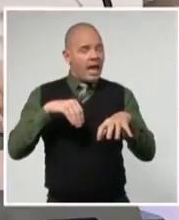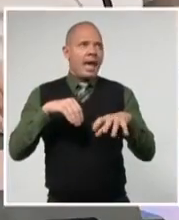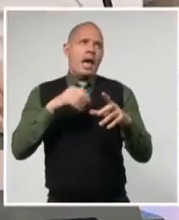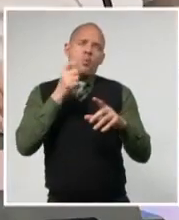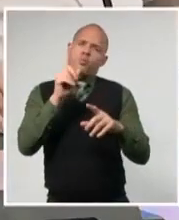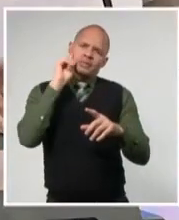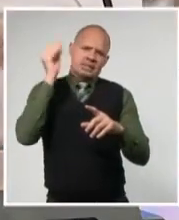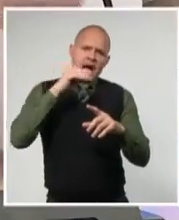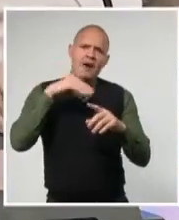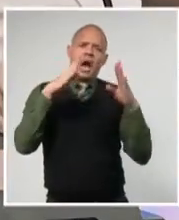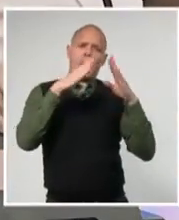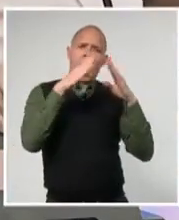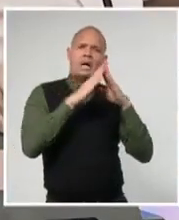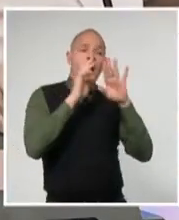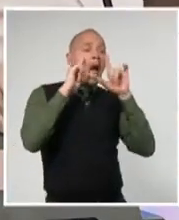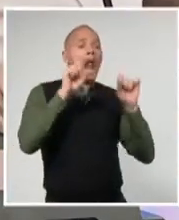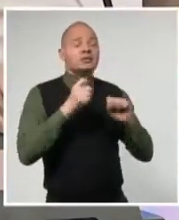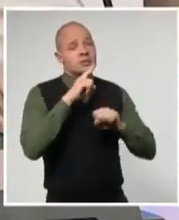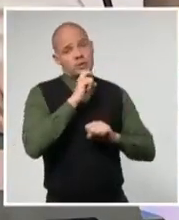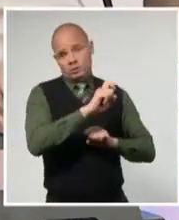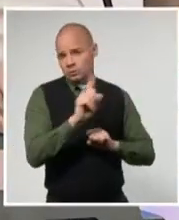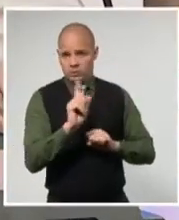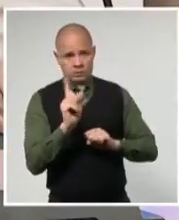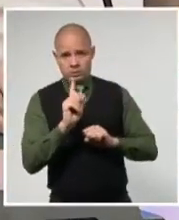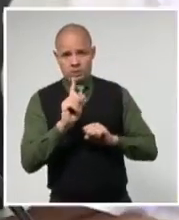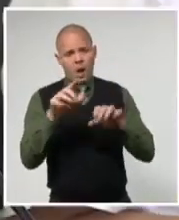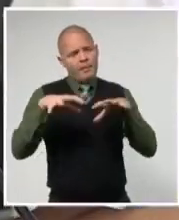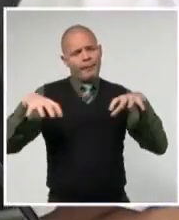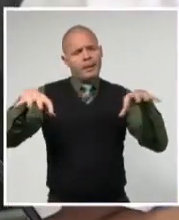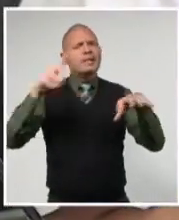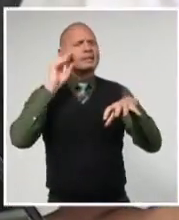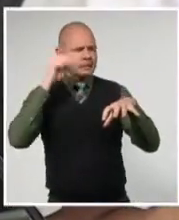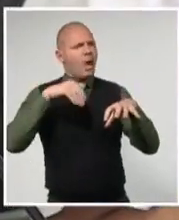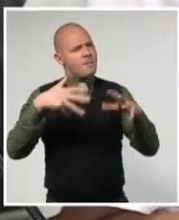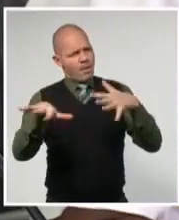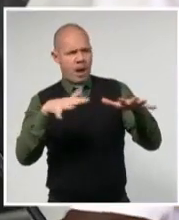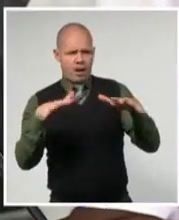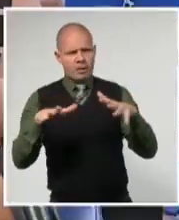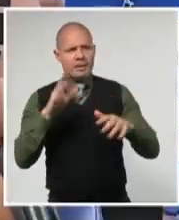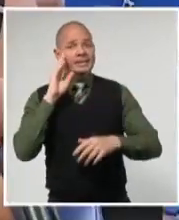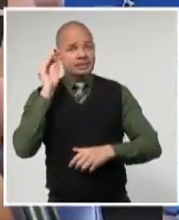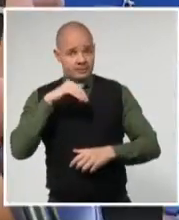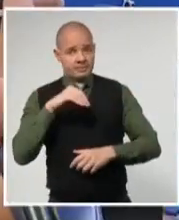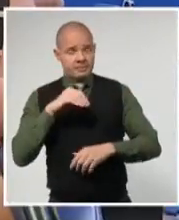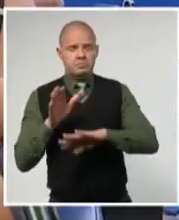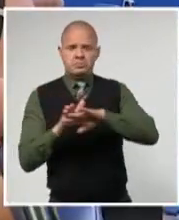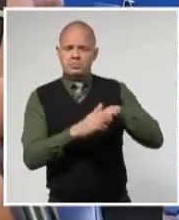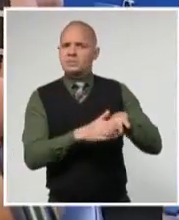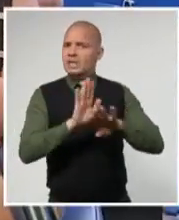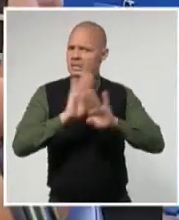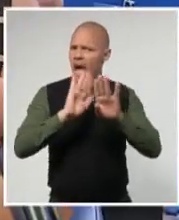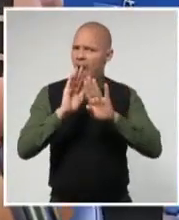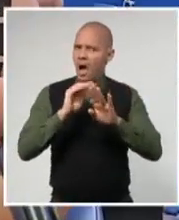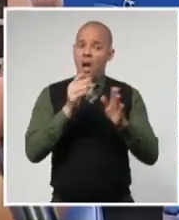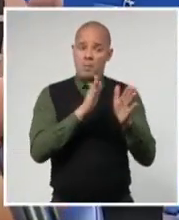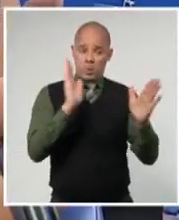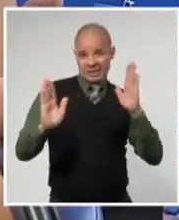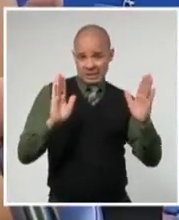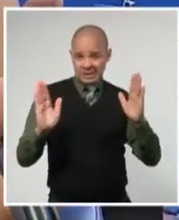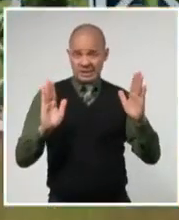hay. En el 2019, en la nación, fueron aplicadas 17.000 multas por robo